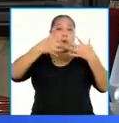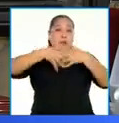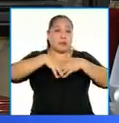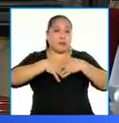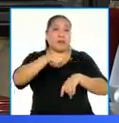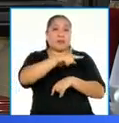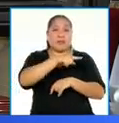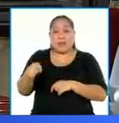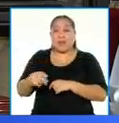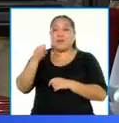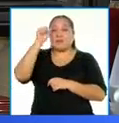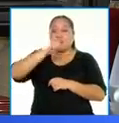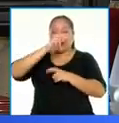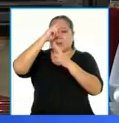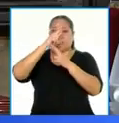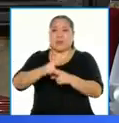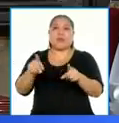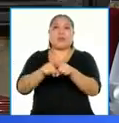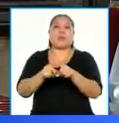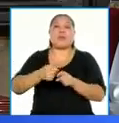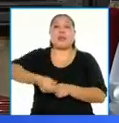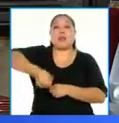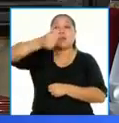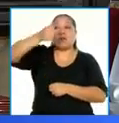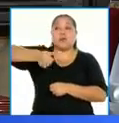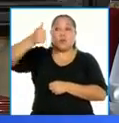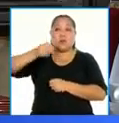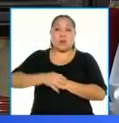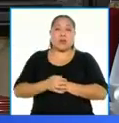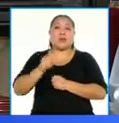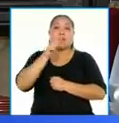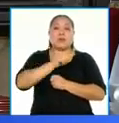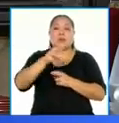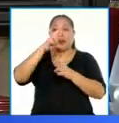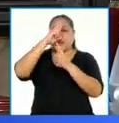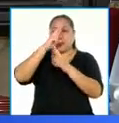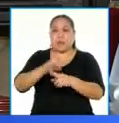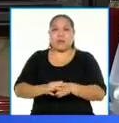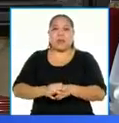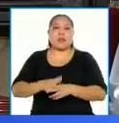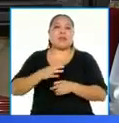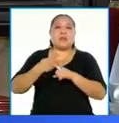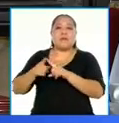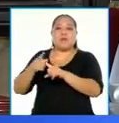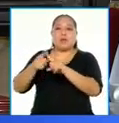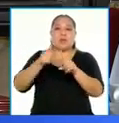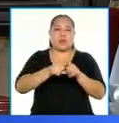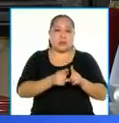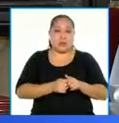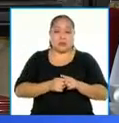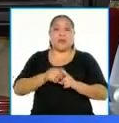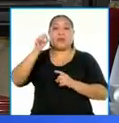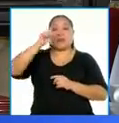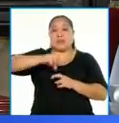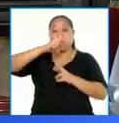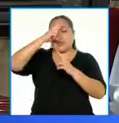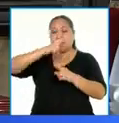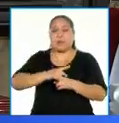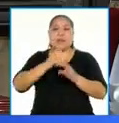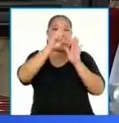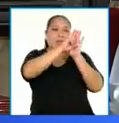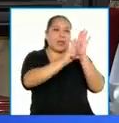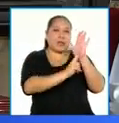general, por supuesto, las autoridades públicas, las instituciones que tenemos que velar porque se cumplan las